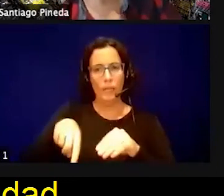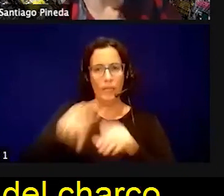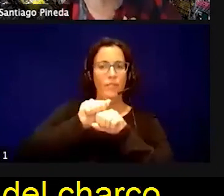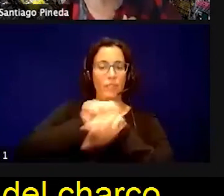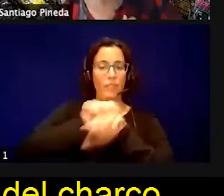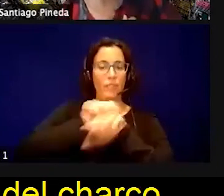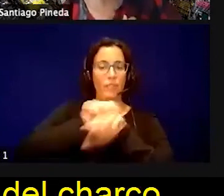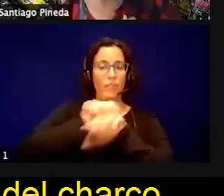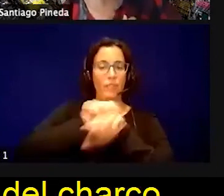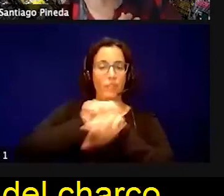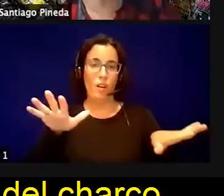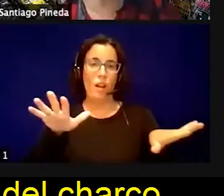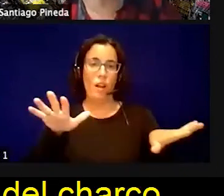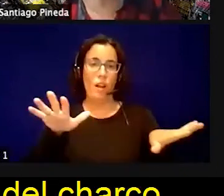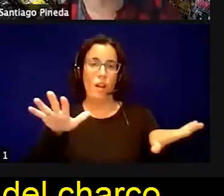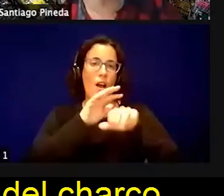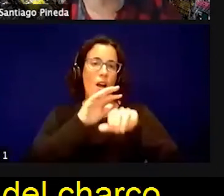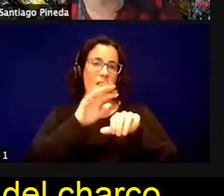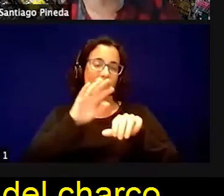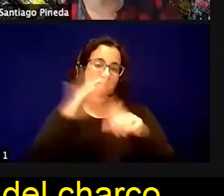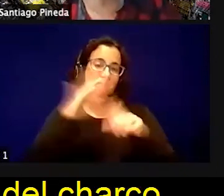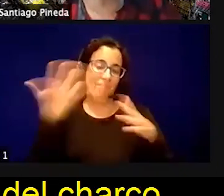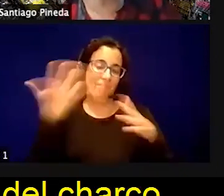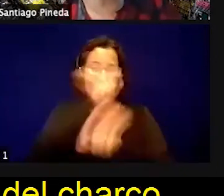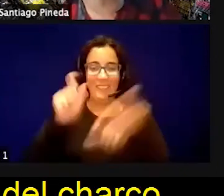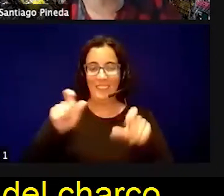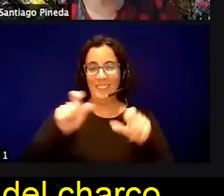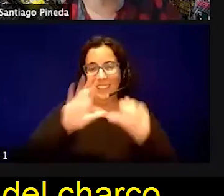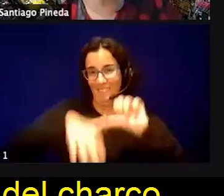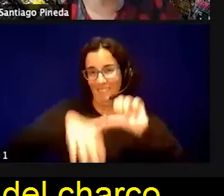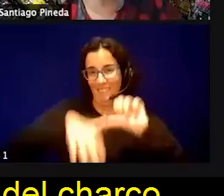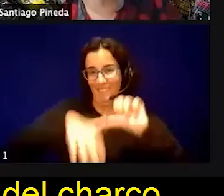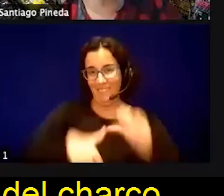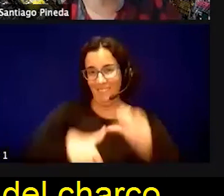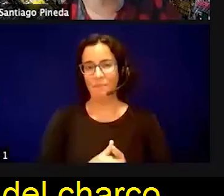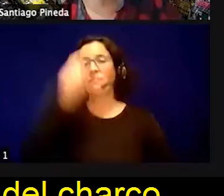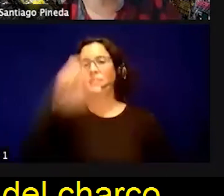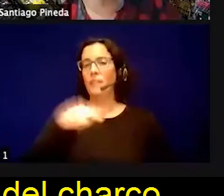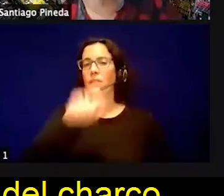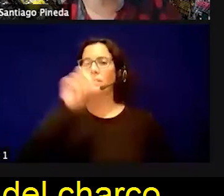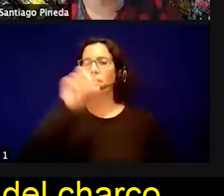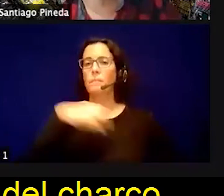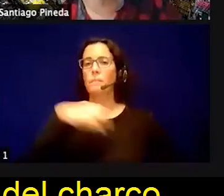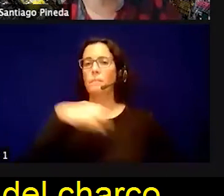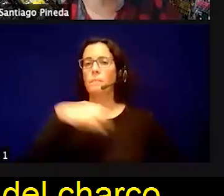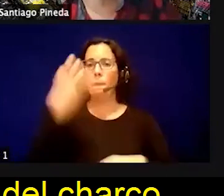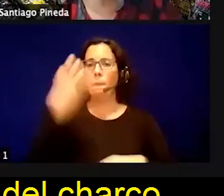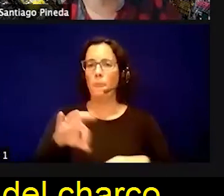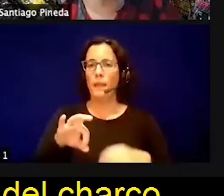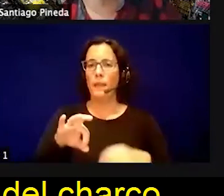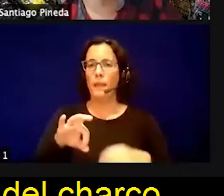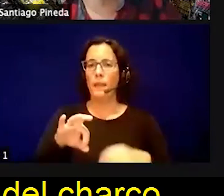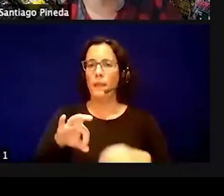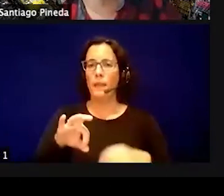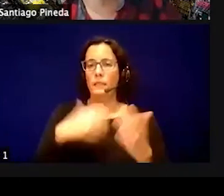colegas y hermanos del otro lado del charco. Como sabéis, también podéis certificar vuestra asistencia a estos foros de expertos,